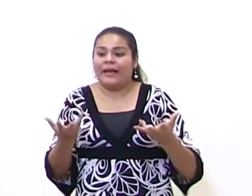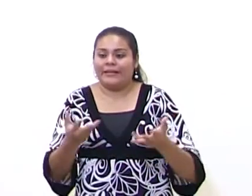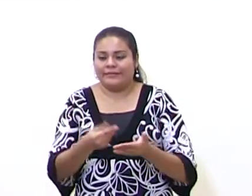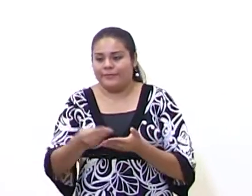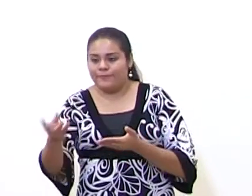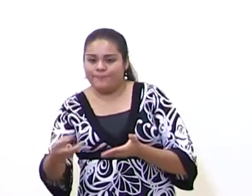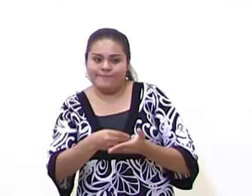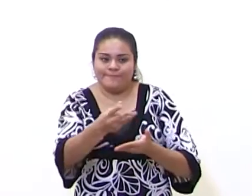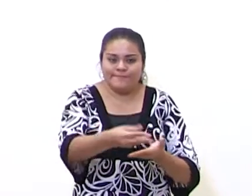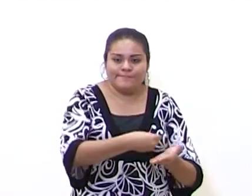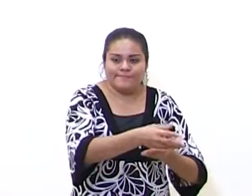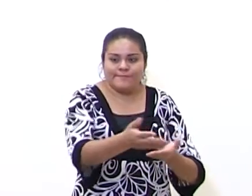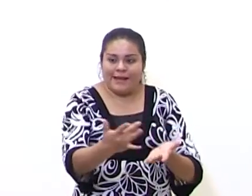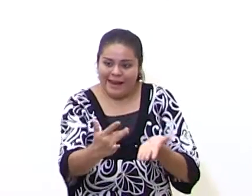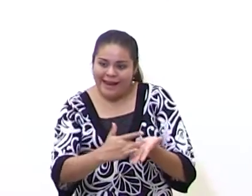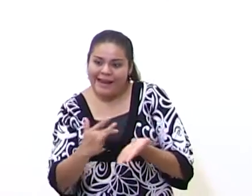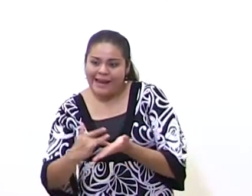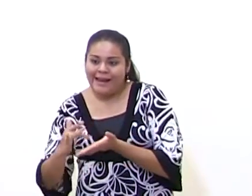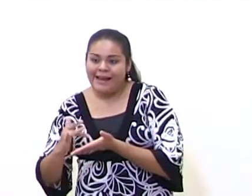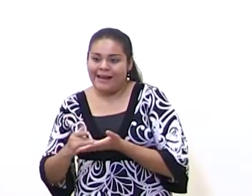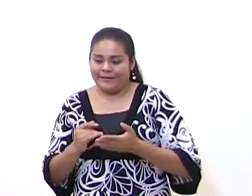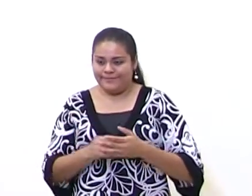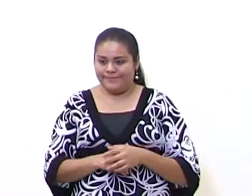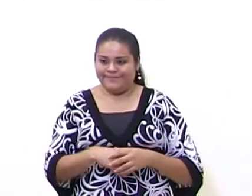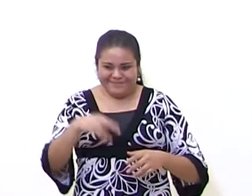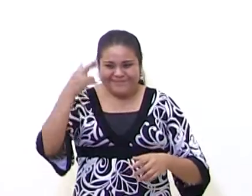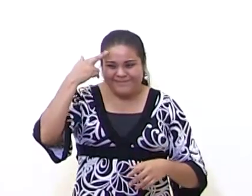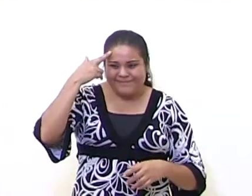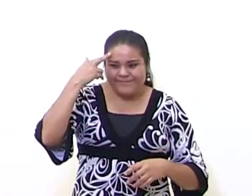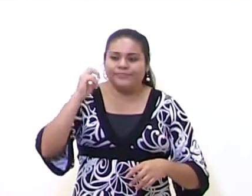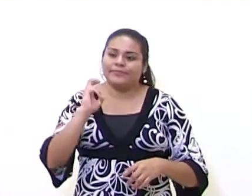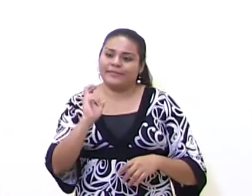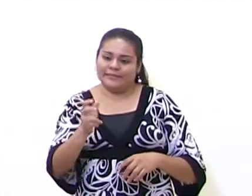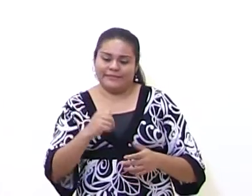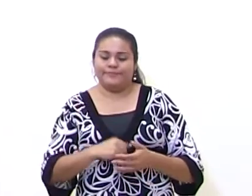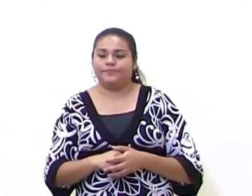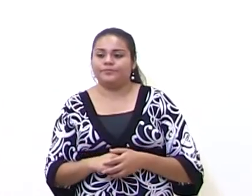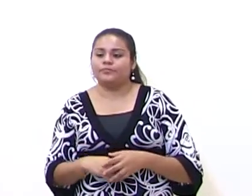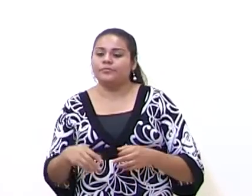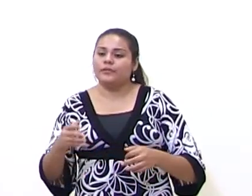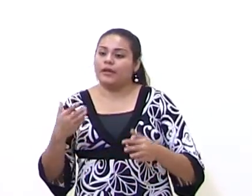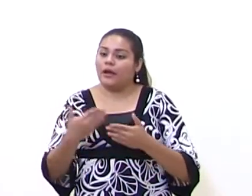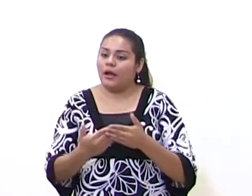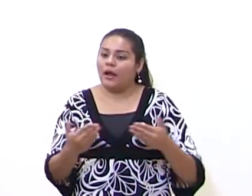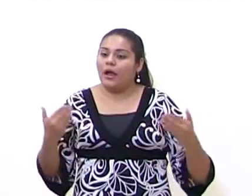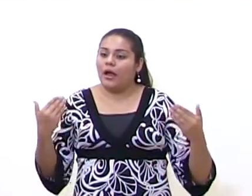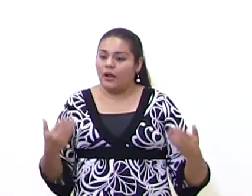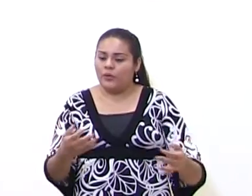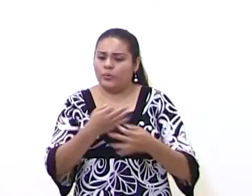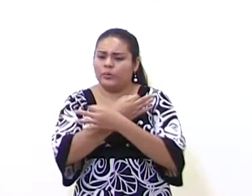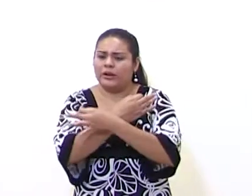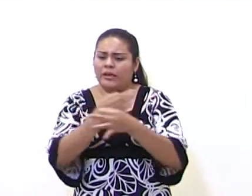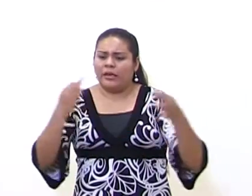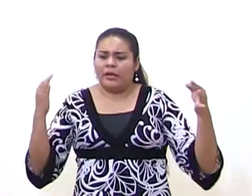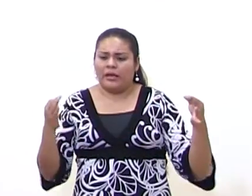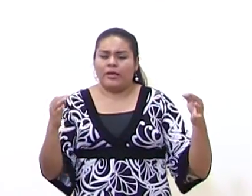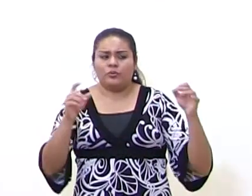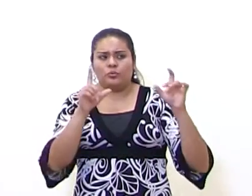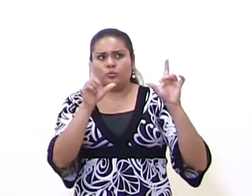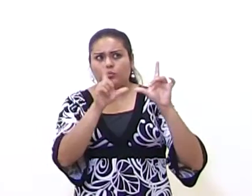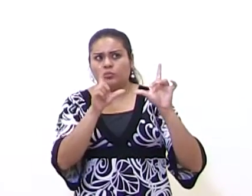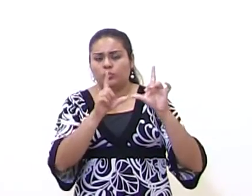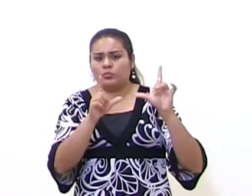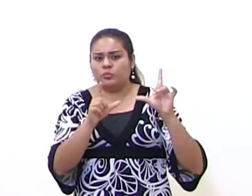tú puedas comprenderlo más fácilmente, es importante también que nos detengamos en el proceso